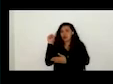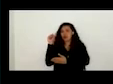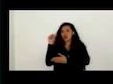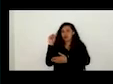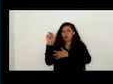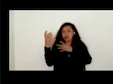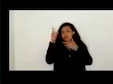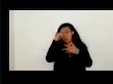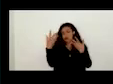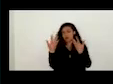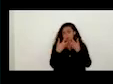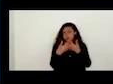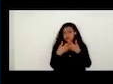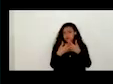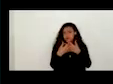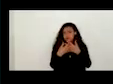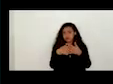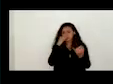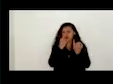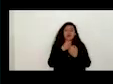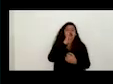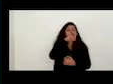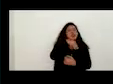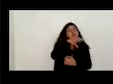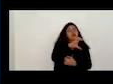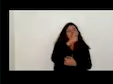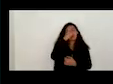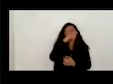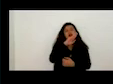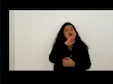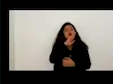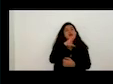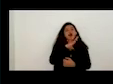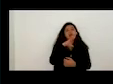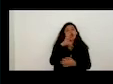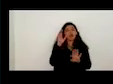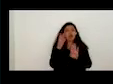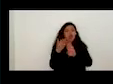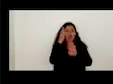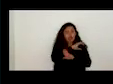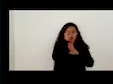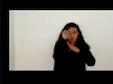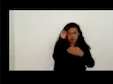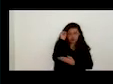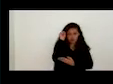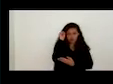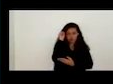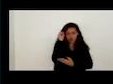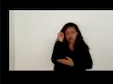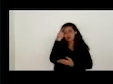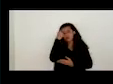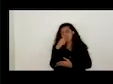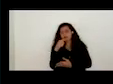acuerdo al índice de masa corporal que tenga la madre pregestacional, y de acuerdo a esto, pues la